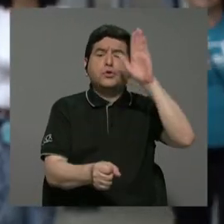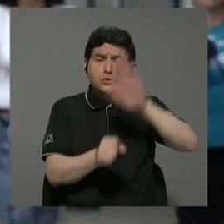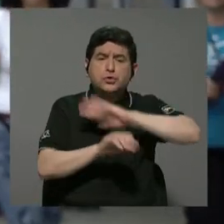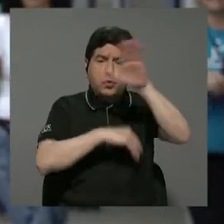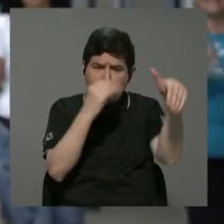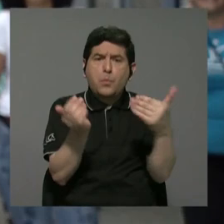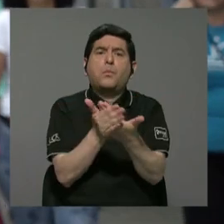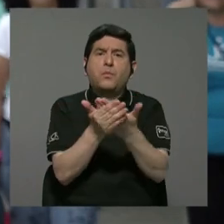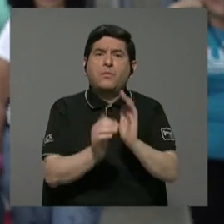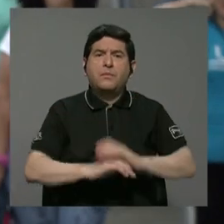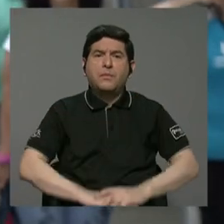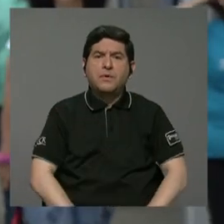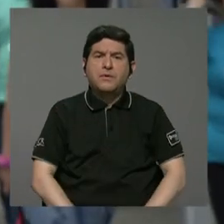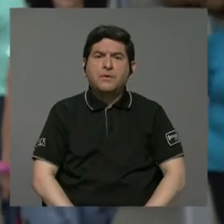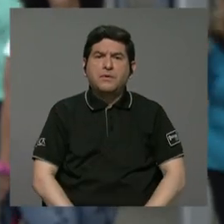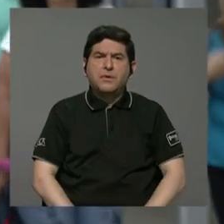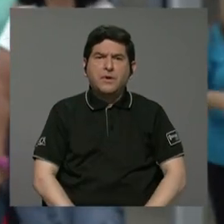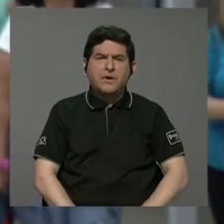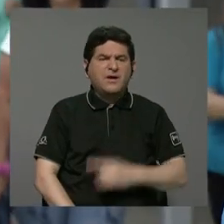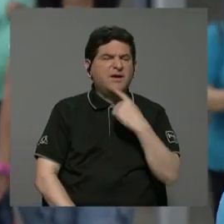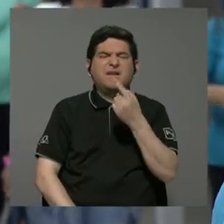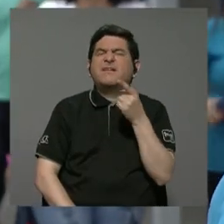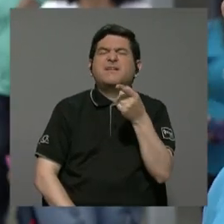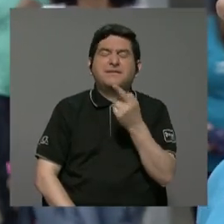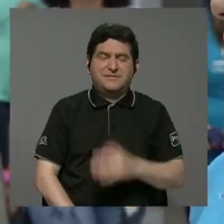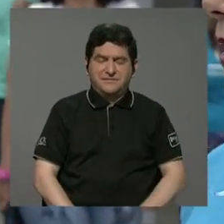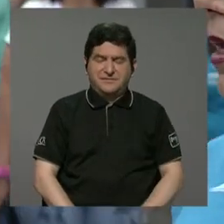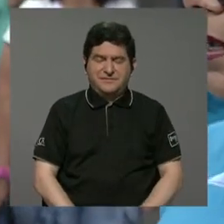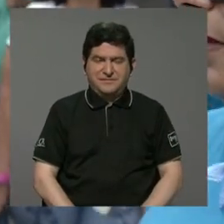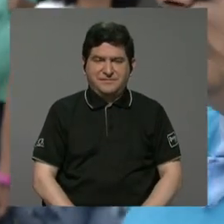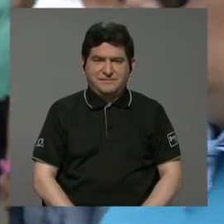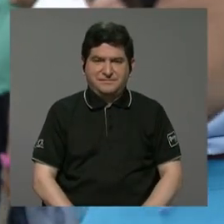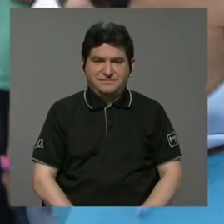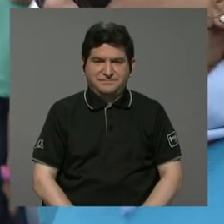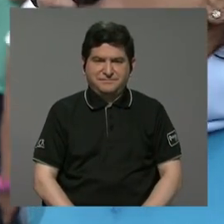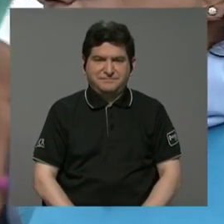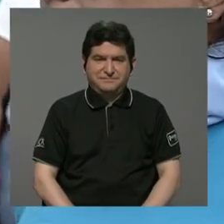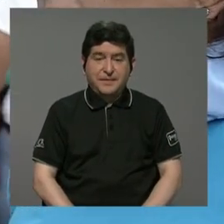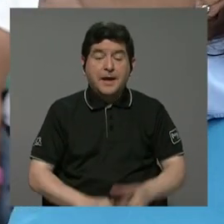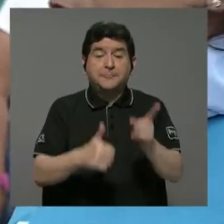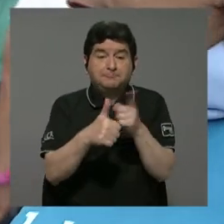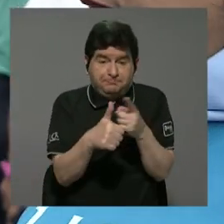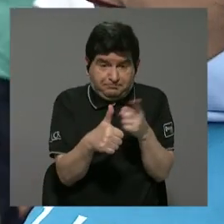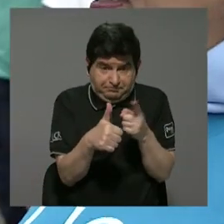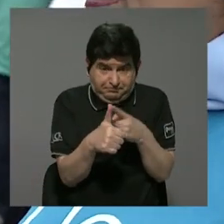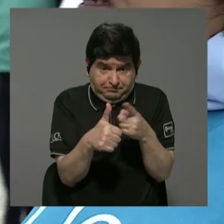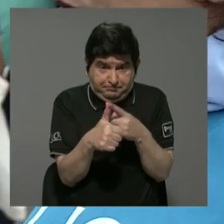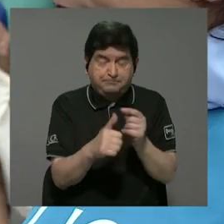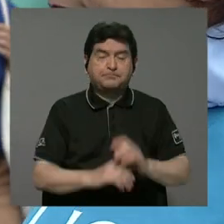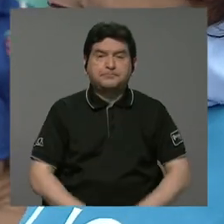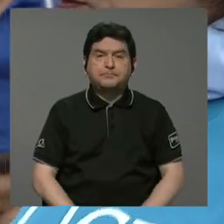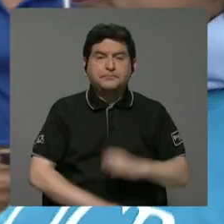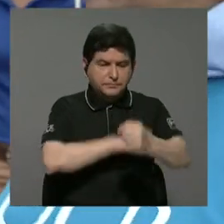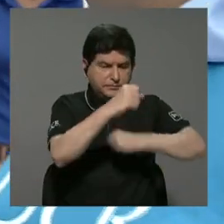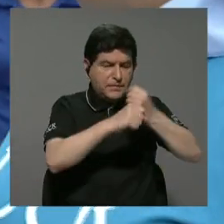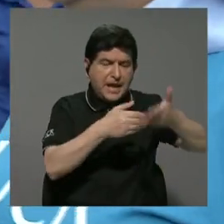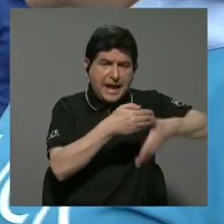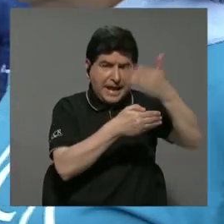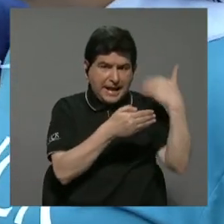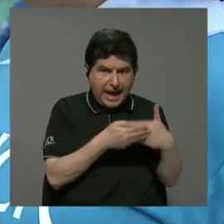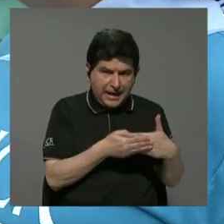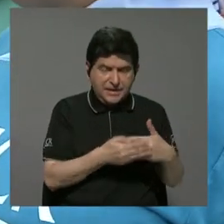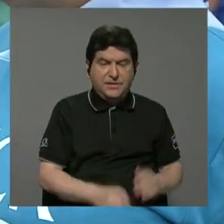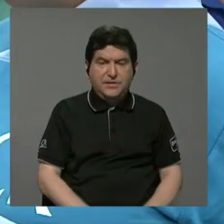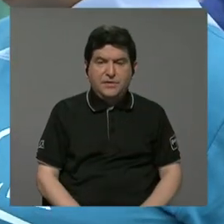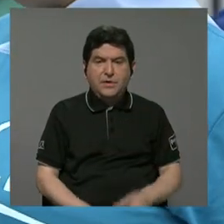todo. ¿Qué tiene usted para decir sobre esto, doña Isabel? Bueno, primero que todo, el año pasado, bueno,